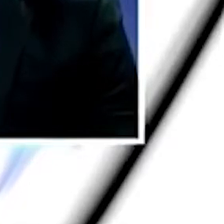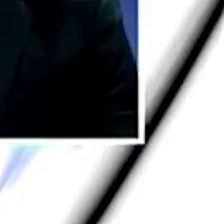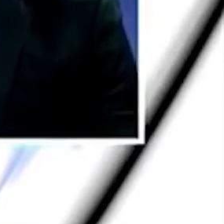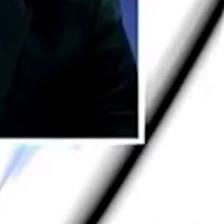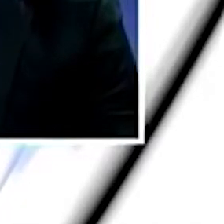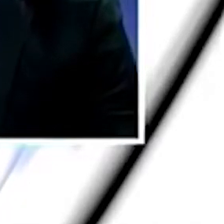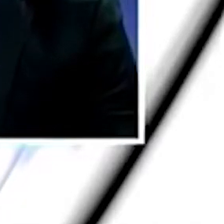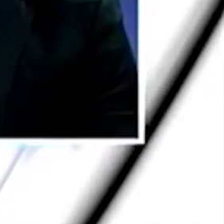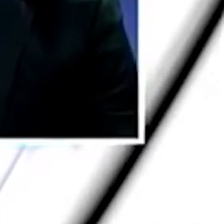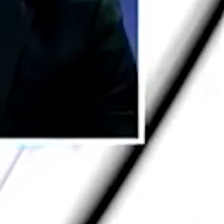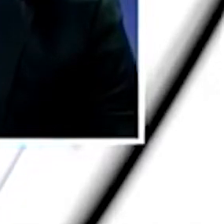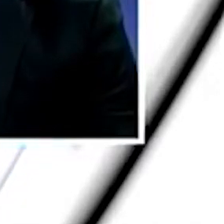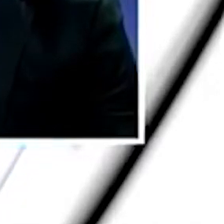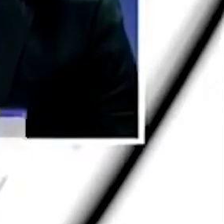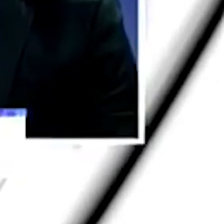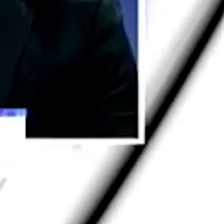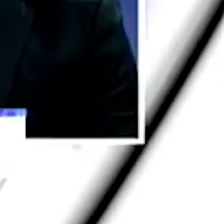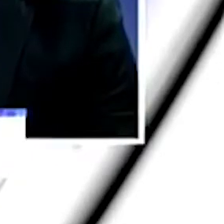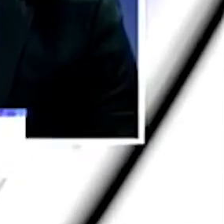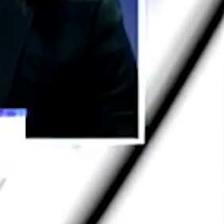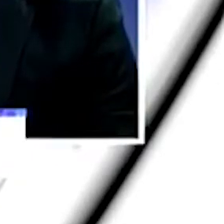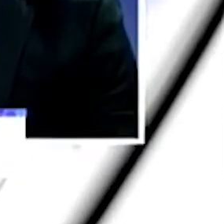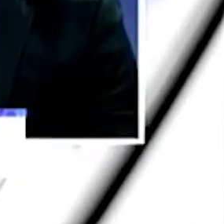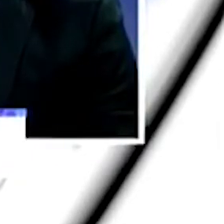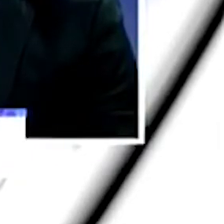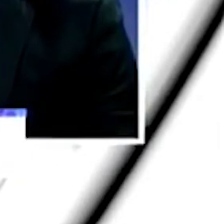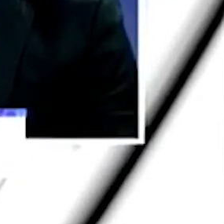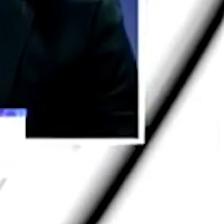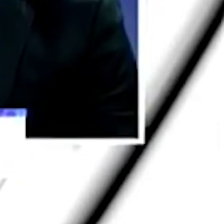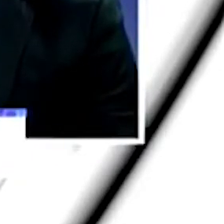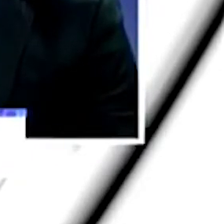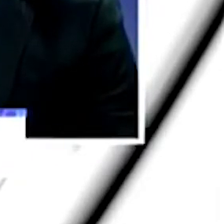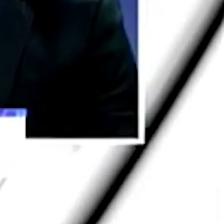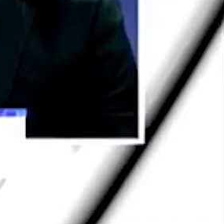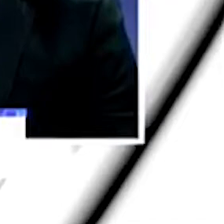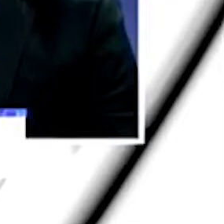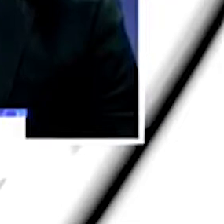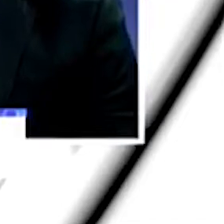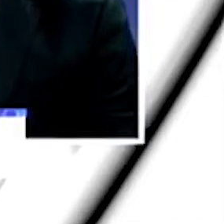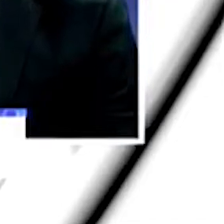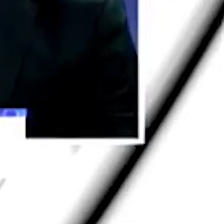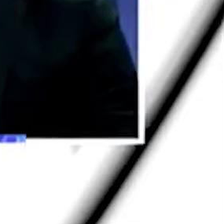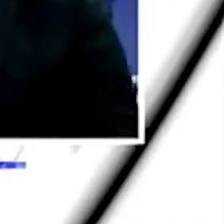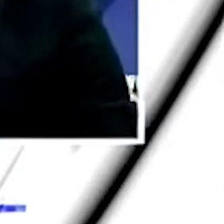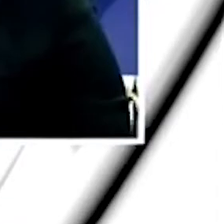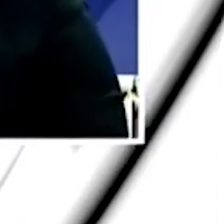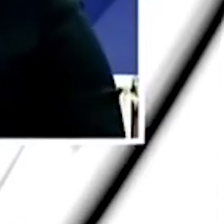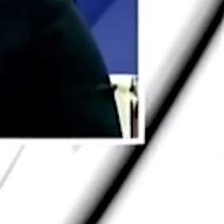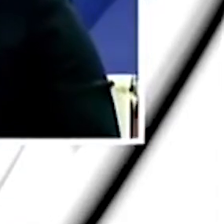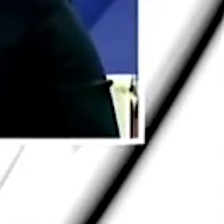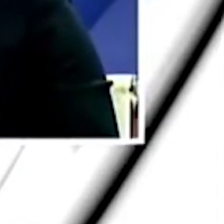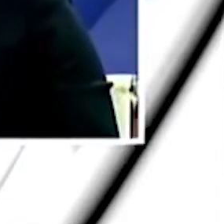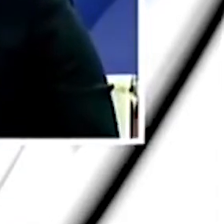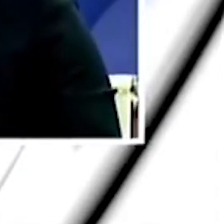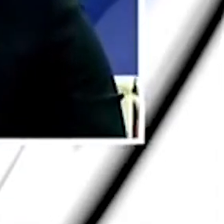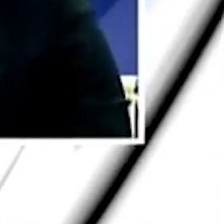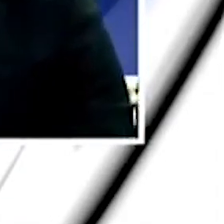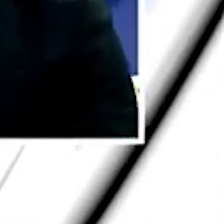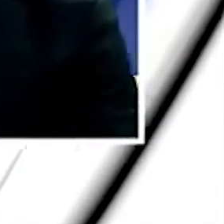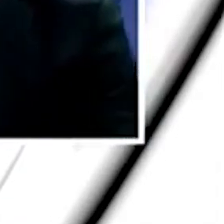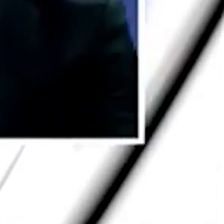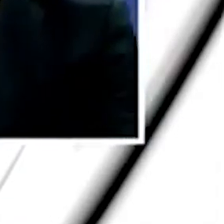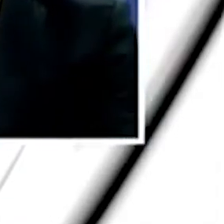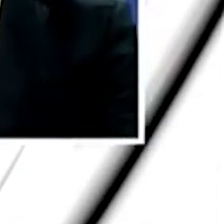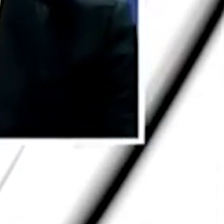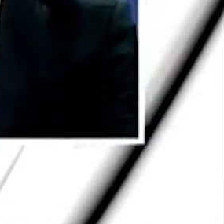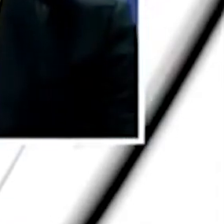y yo tengo un par de consultas en particular sobre el tema de los adultos mayores. Yo quisiera que usted nos comente en cuanto a